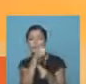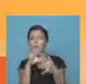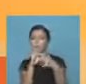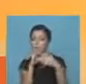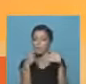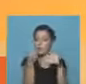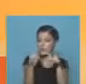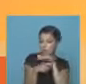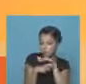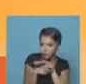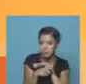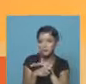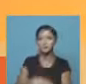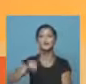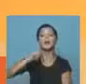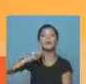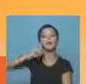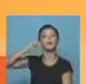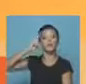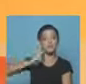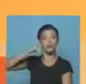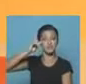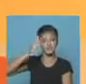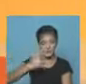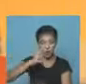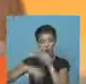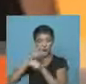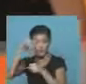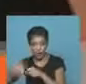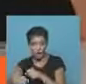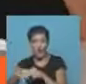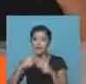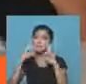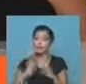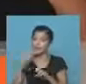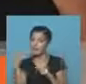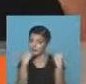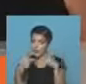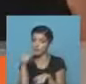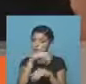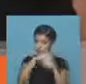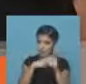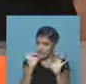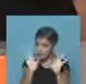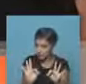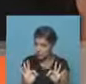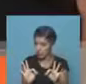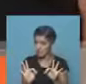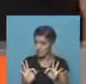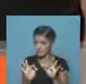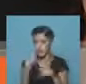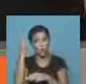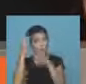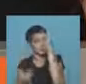Él tiene una causa desde 1985, tiene causas con la justicia. La familia Cartes ha estado muy,